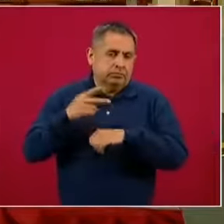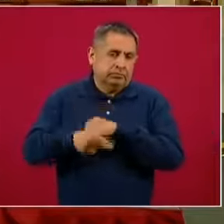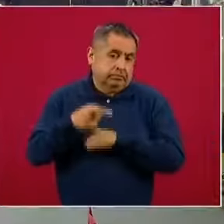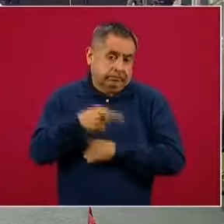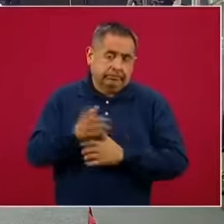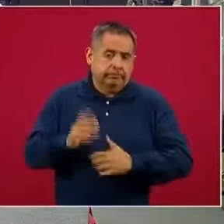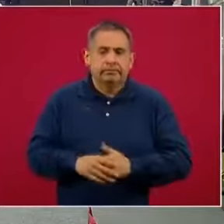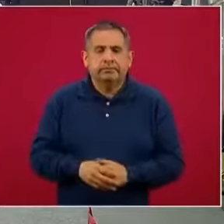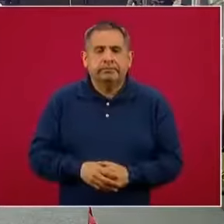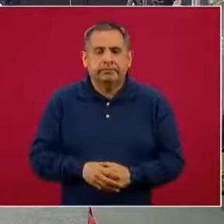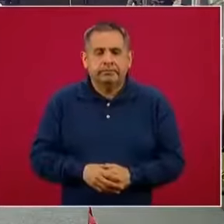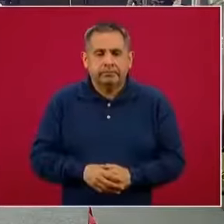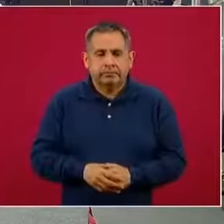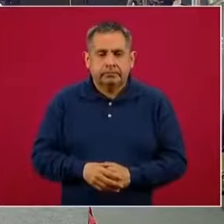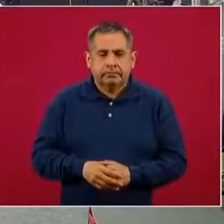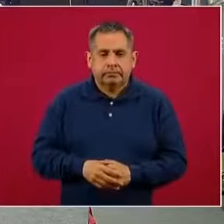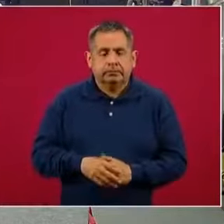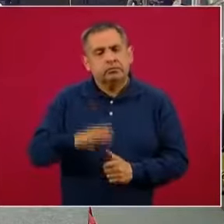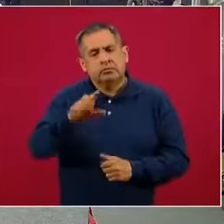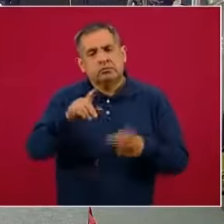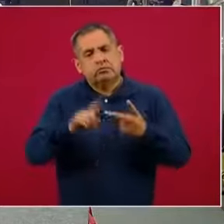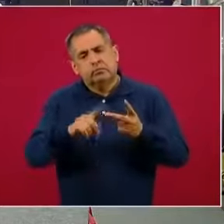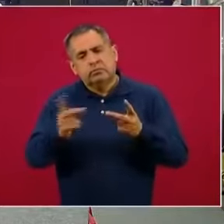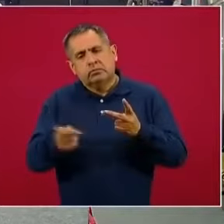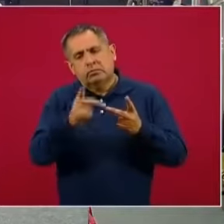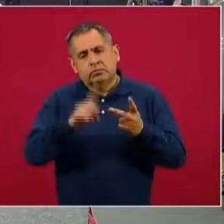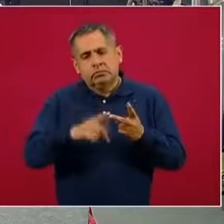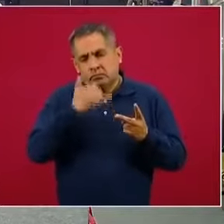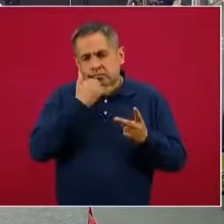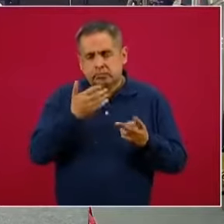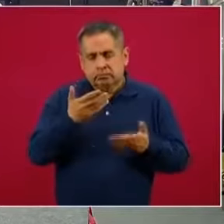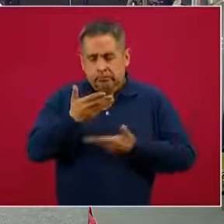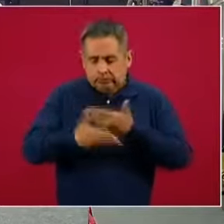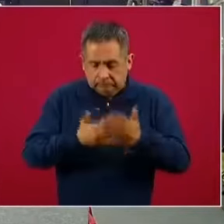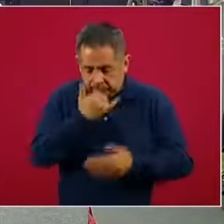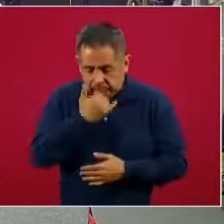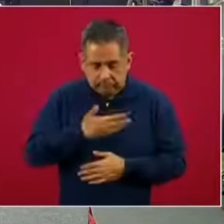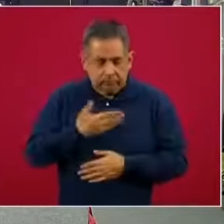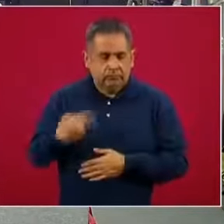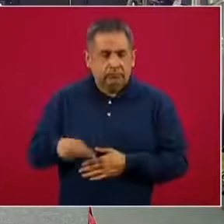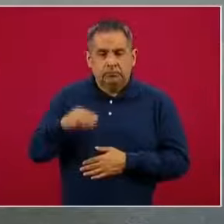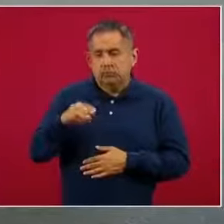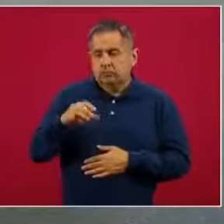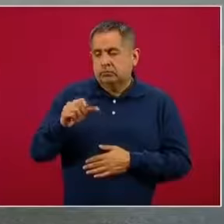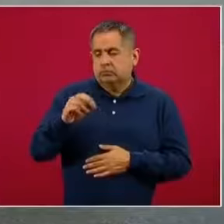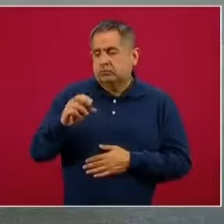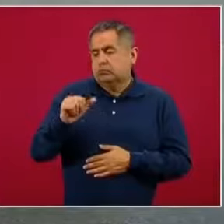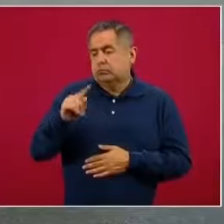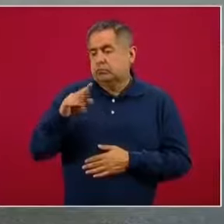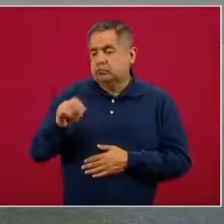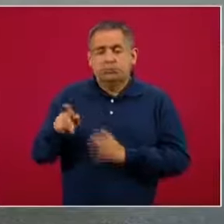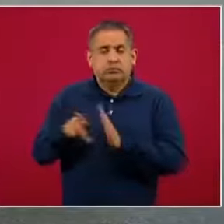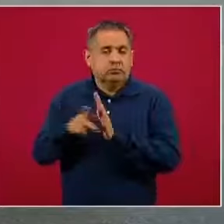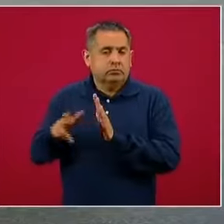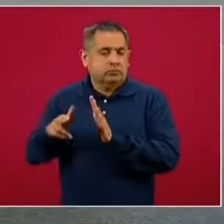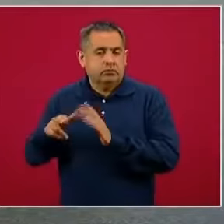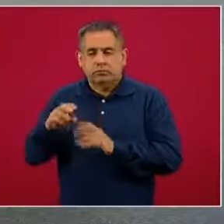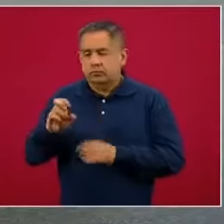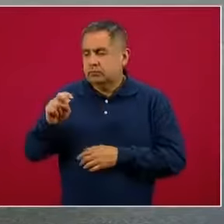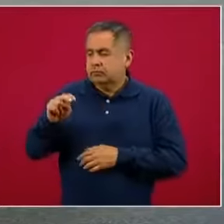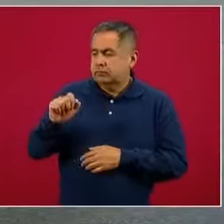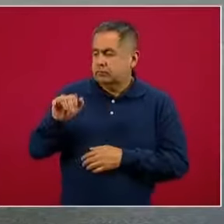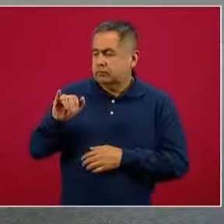importante. Por favor. Perdón por no presentarme, Marco Antonio Olvera, de la revista Énfasis y del canal de YouTube Marco Olvera